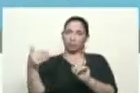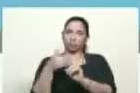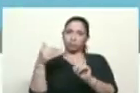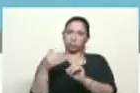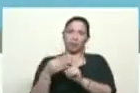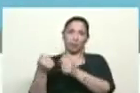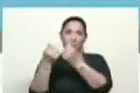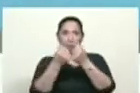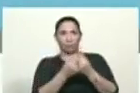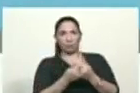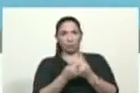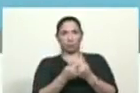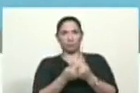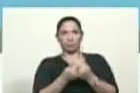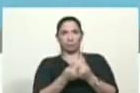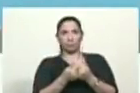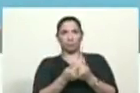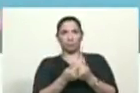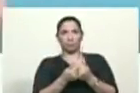moneda.